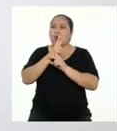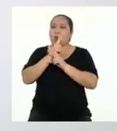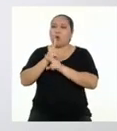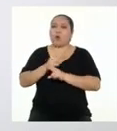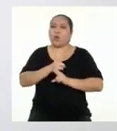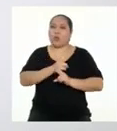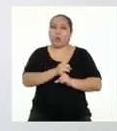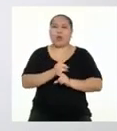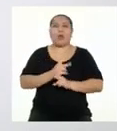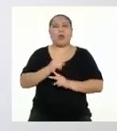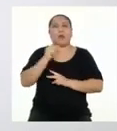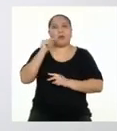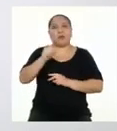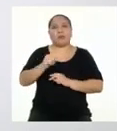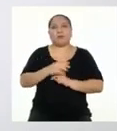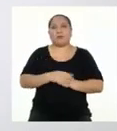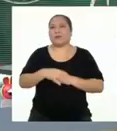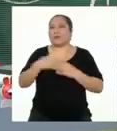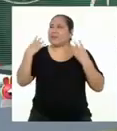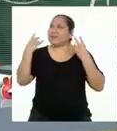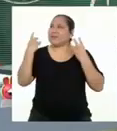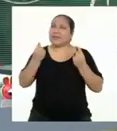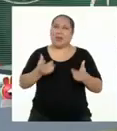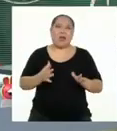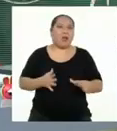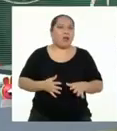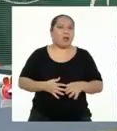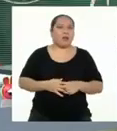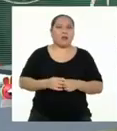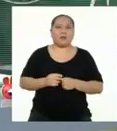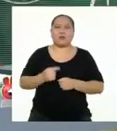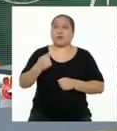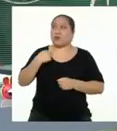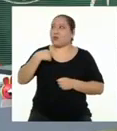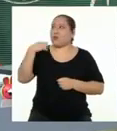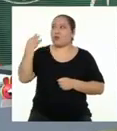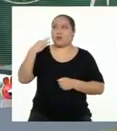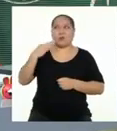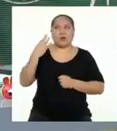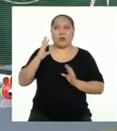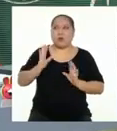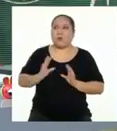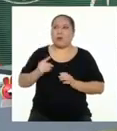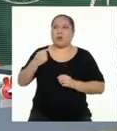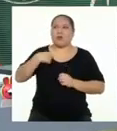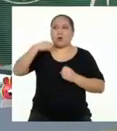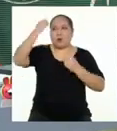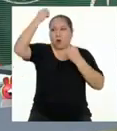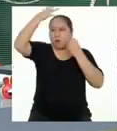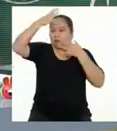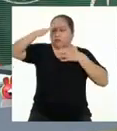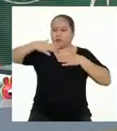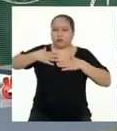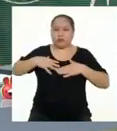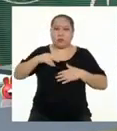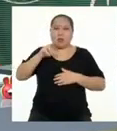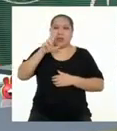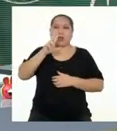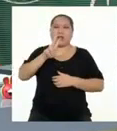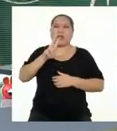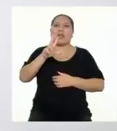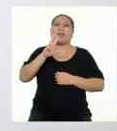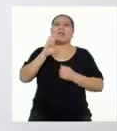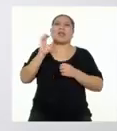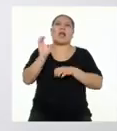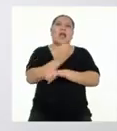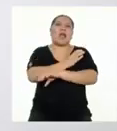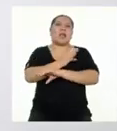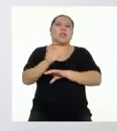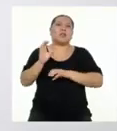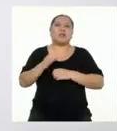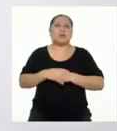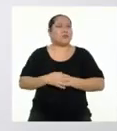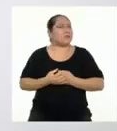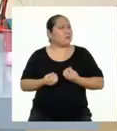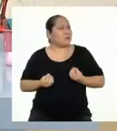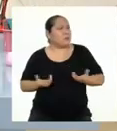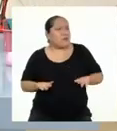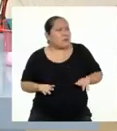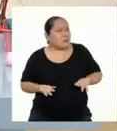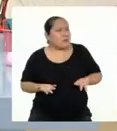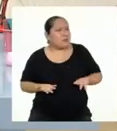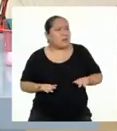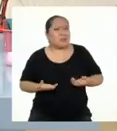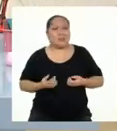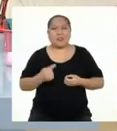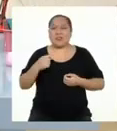uso eficiente del agua desde ya. Ah, yo siempre, me baño máximo en 3 canciones. ¿Cómo es